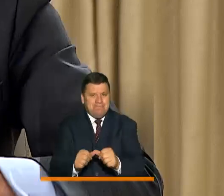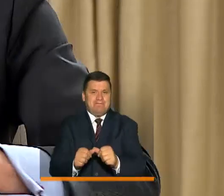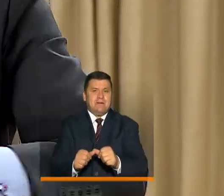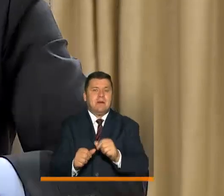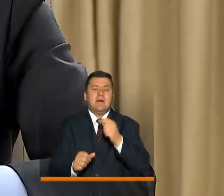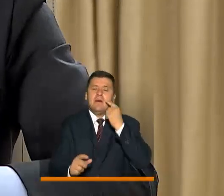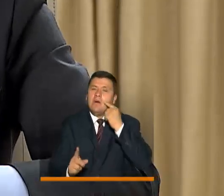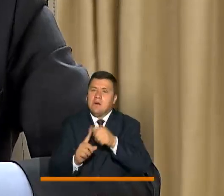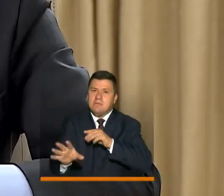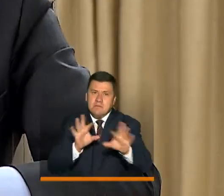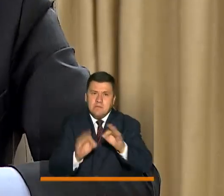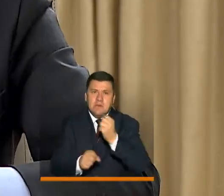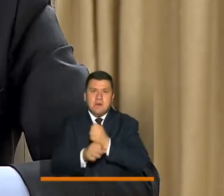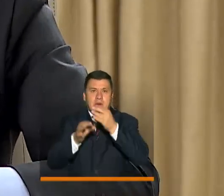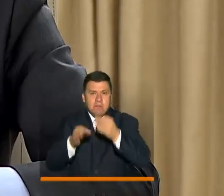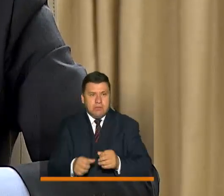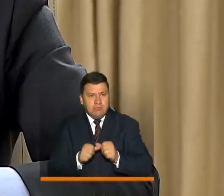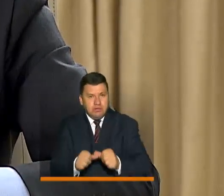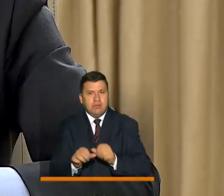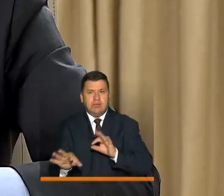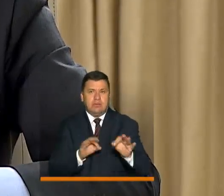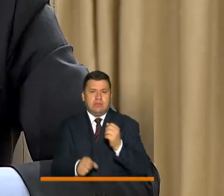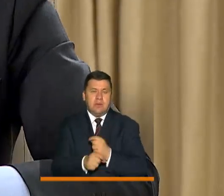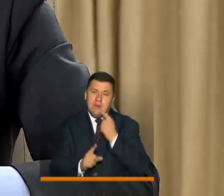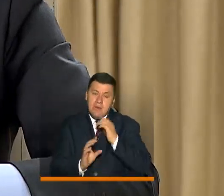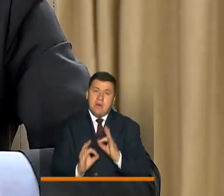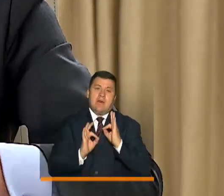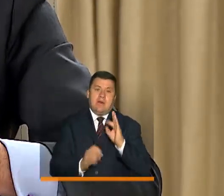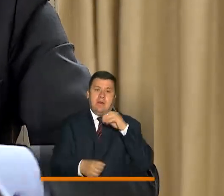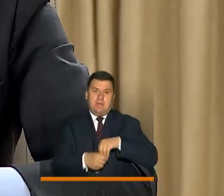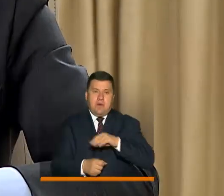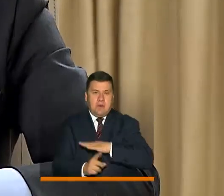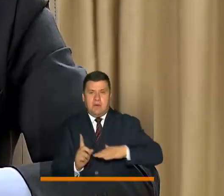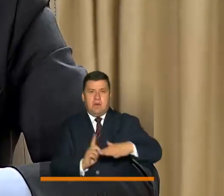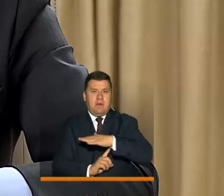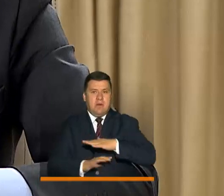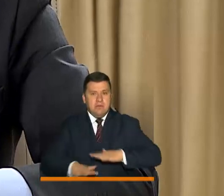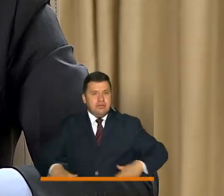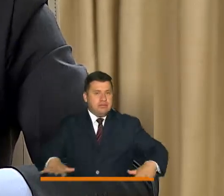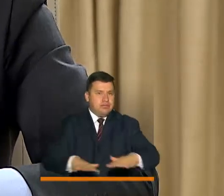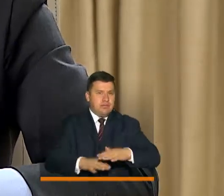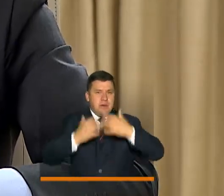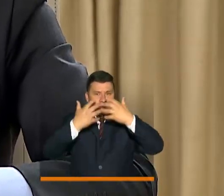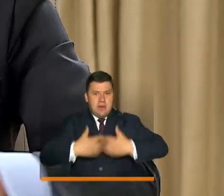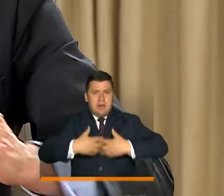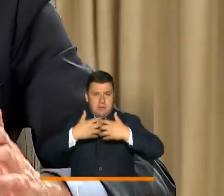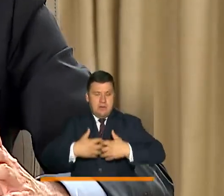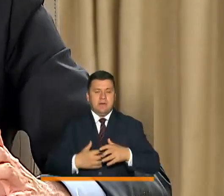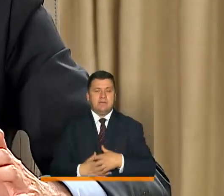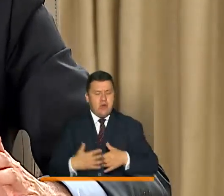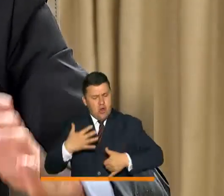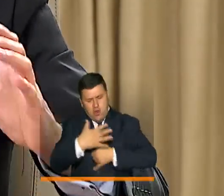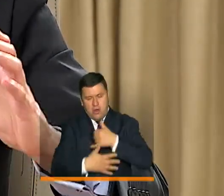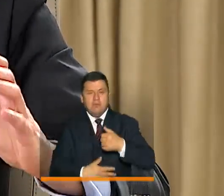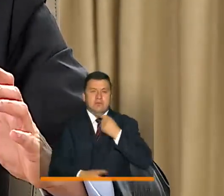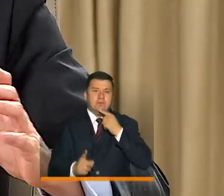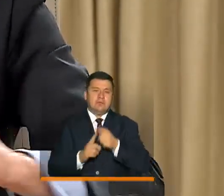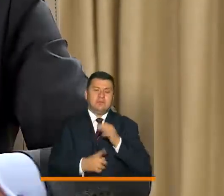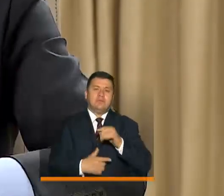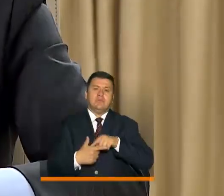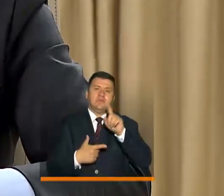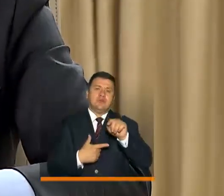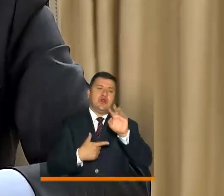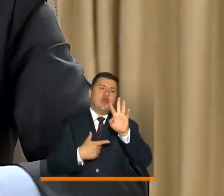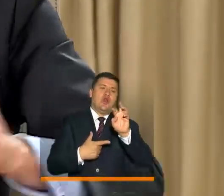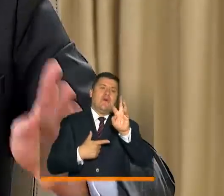generar empleos formales, estables y de calidad en un ambiente dinámico para el sector empresarial. Por eso hemos definido